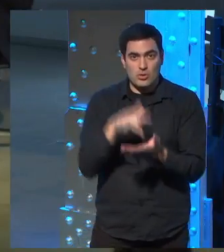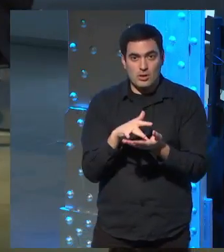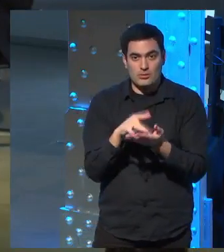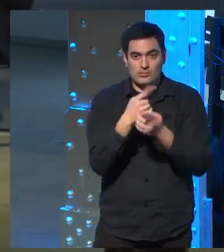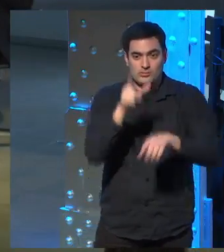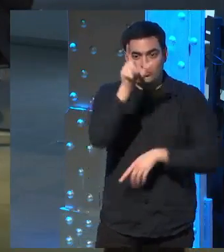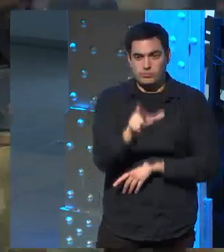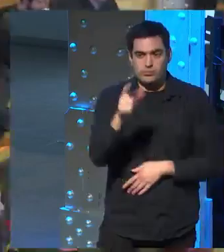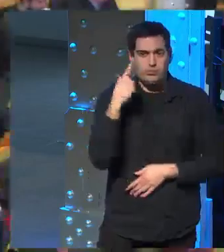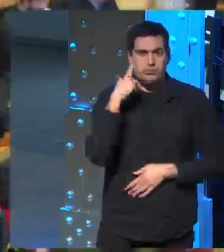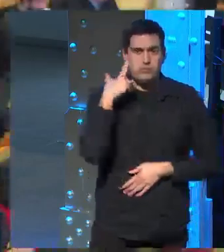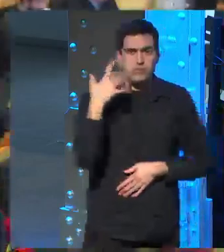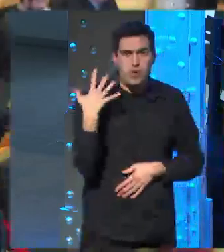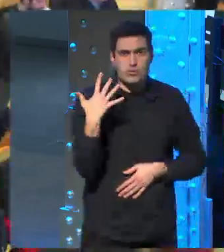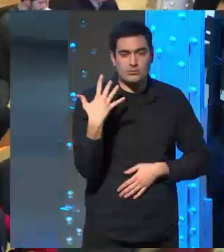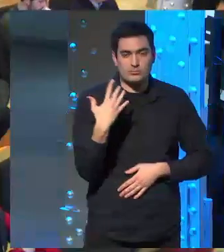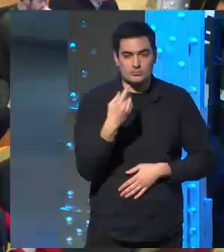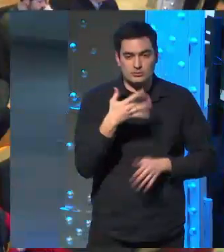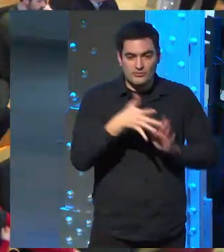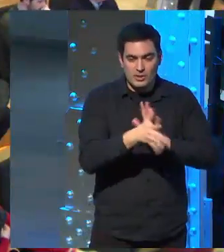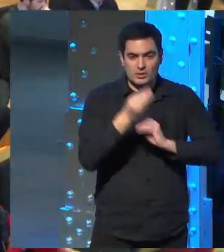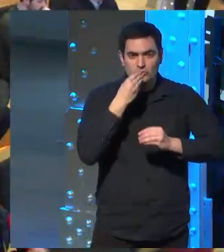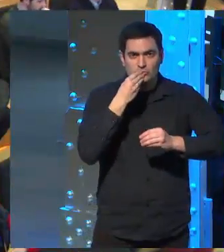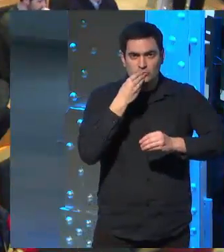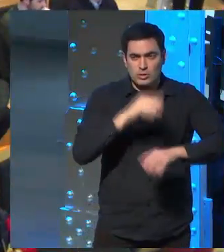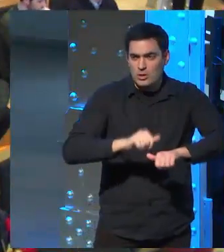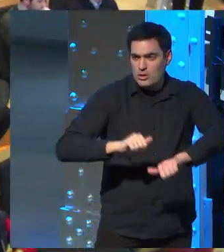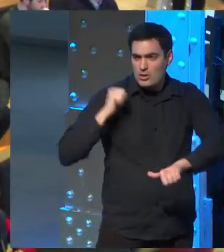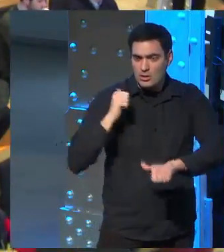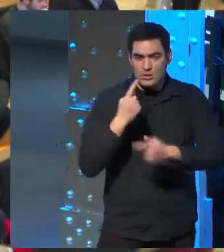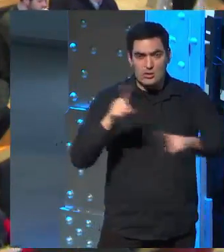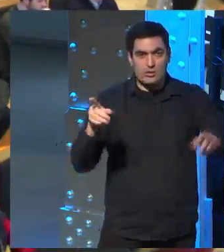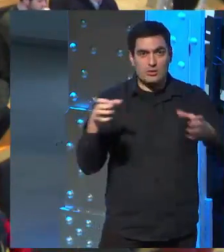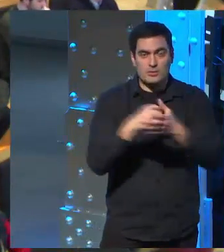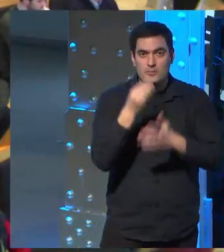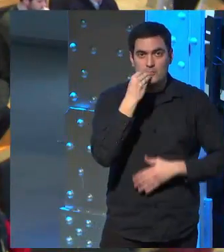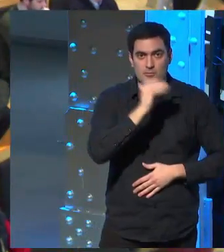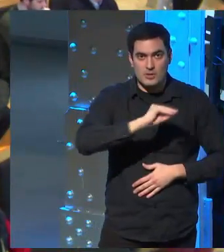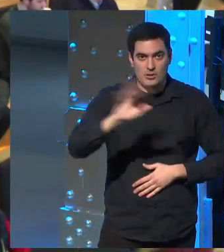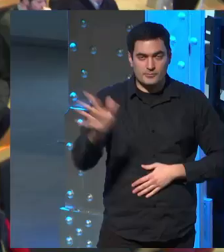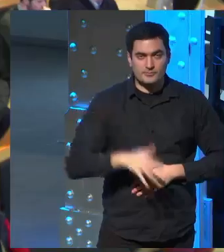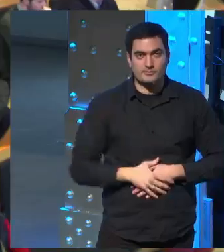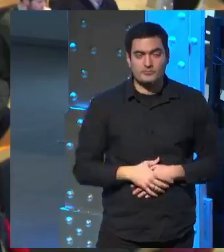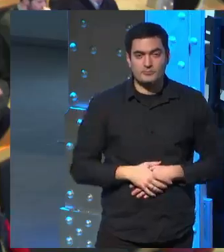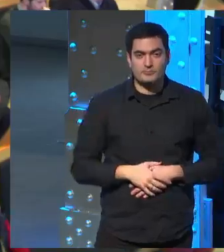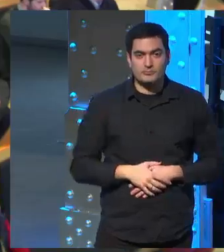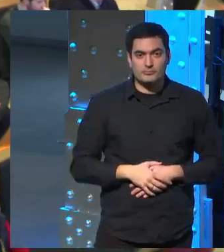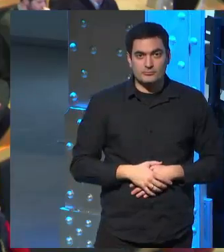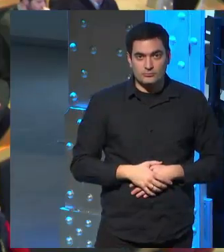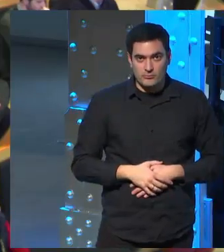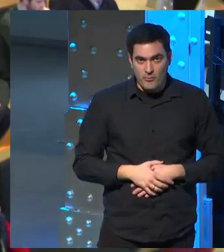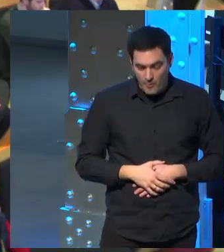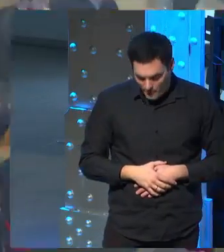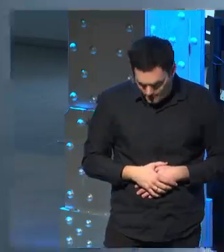grandes artistas es una de las grandes orquestas históricas de la música sinfónica, ¿no?